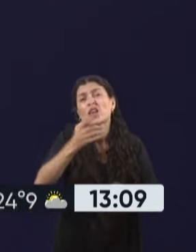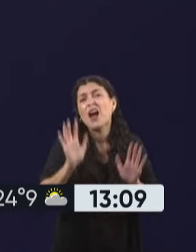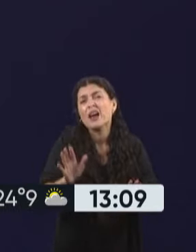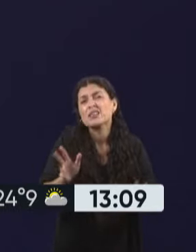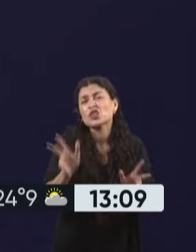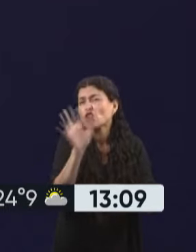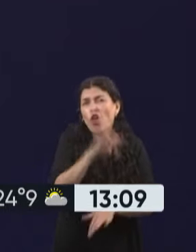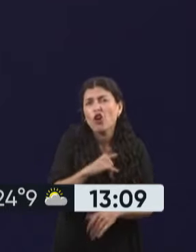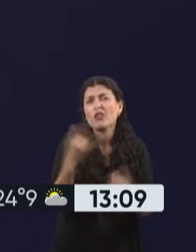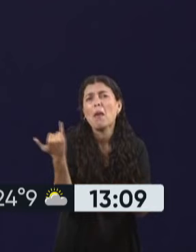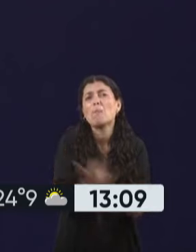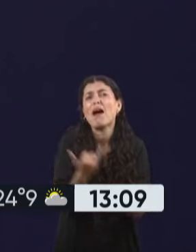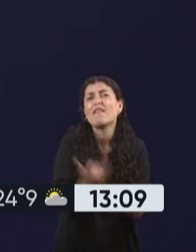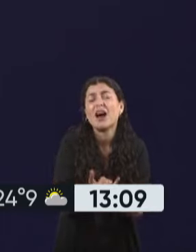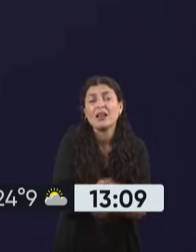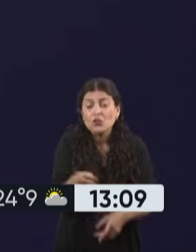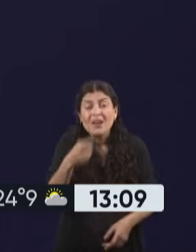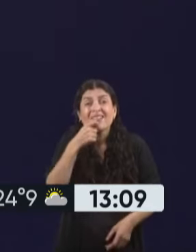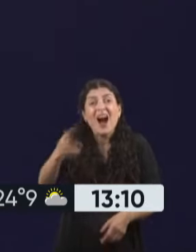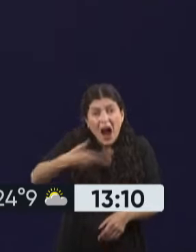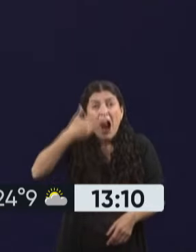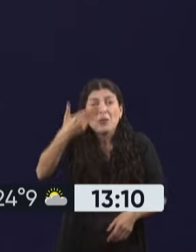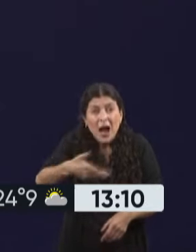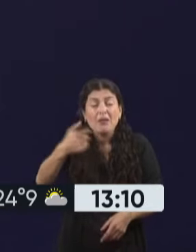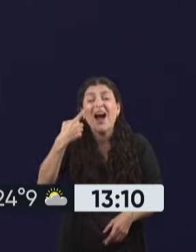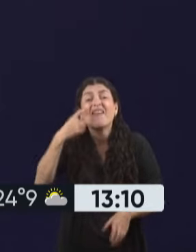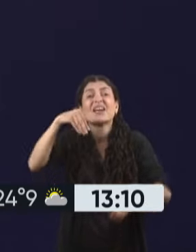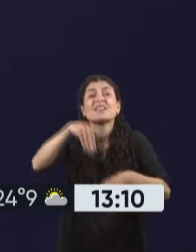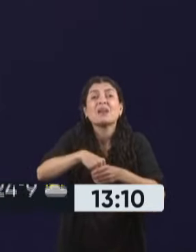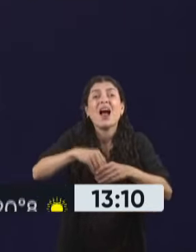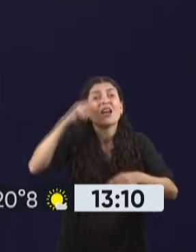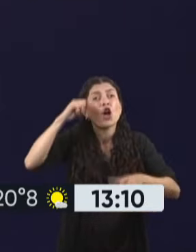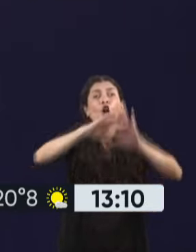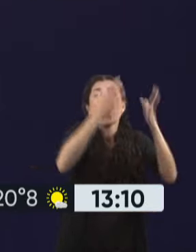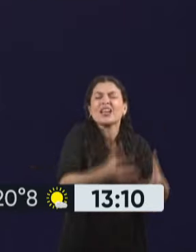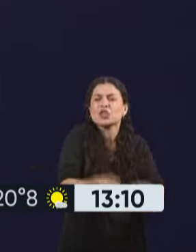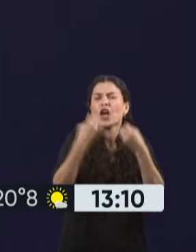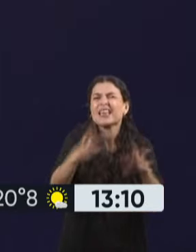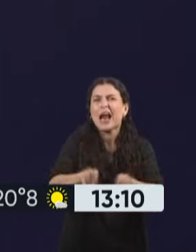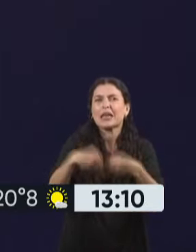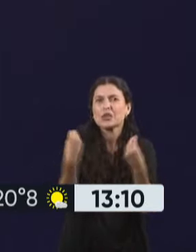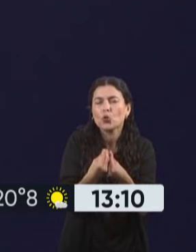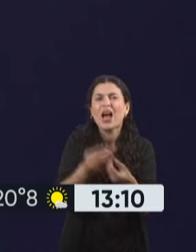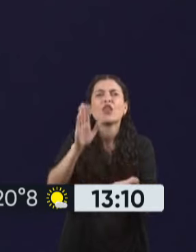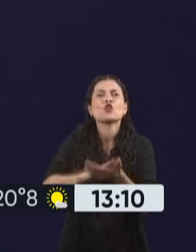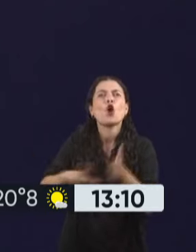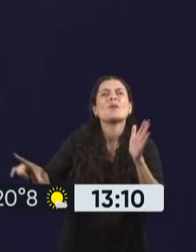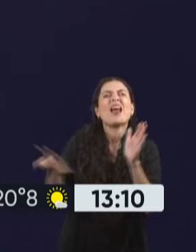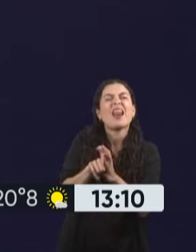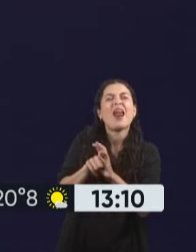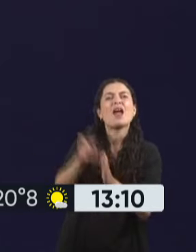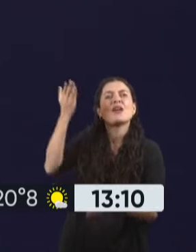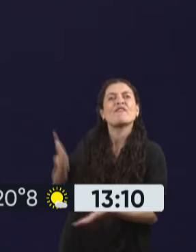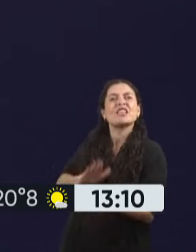sería interesante entonces que aprueben ficha limpia, por ejemplo, ¿no? Que es una ley que va en contra de los corruptos. Claro, tal vez a ellos les cueste